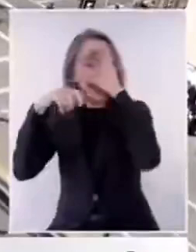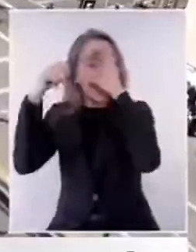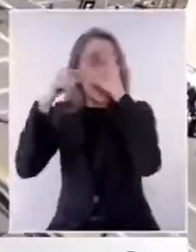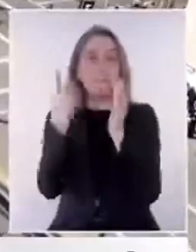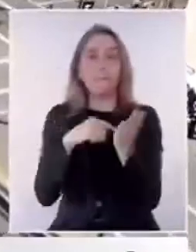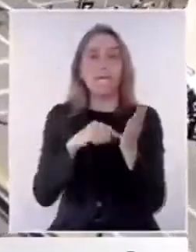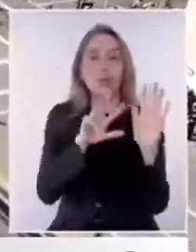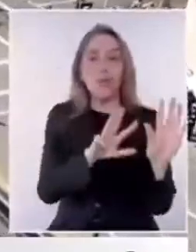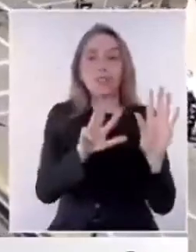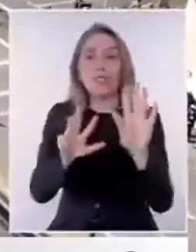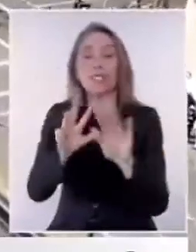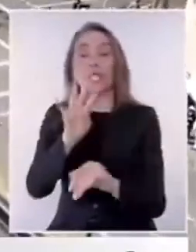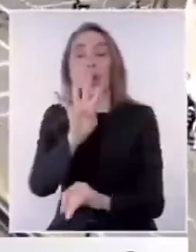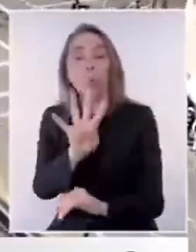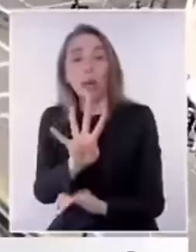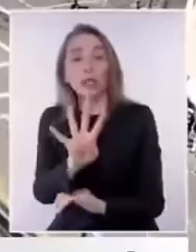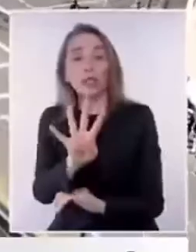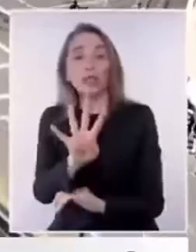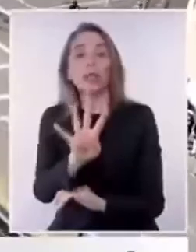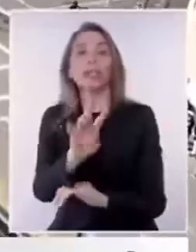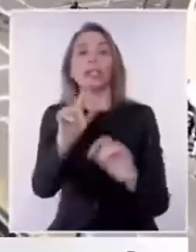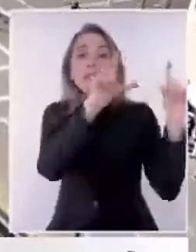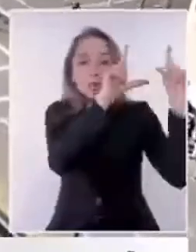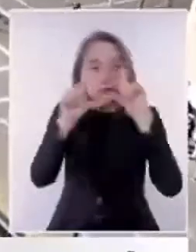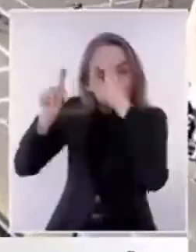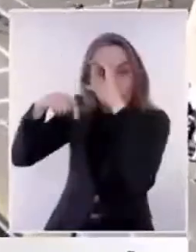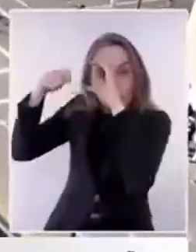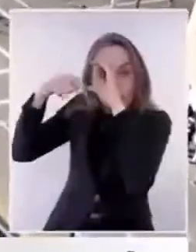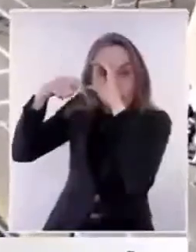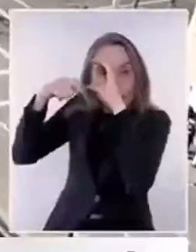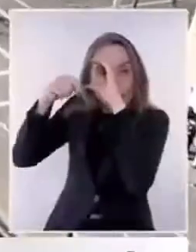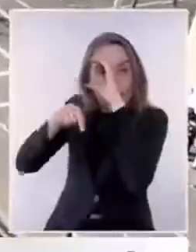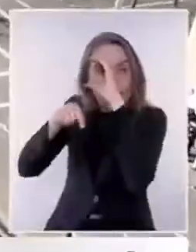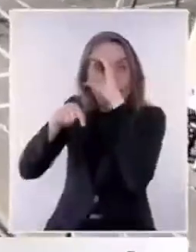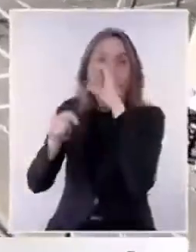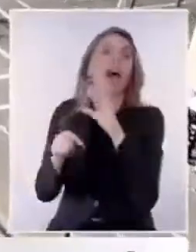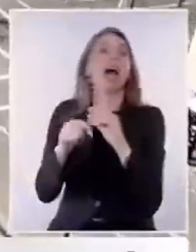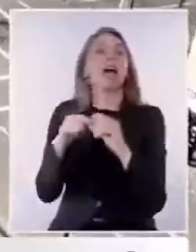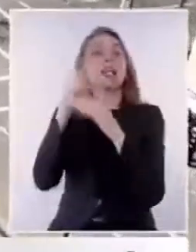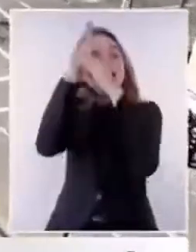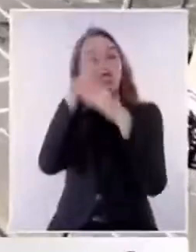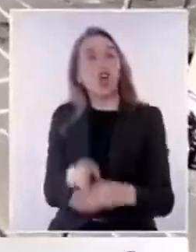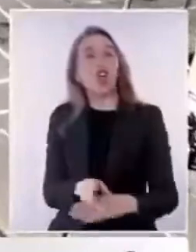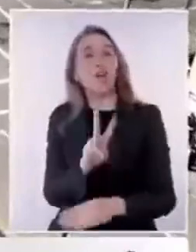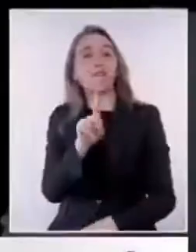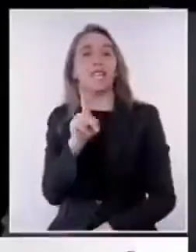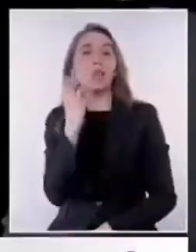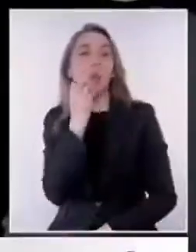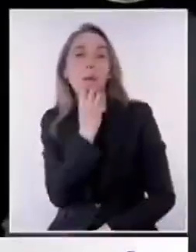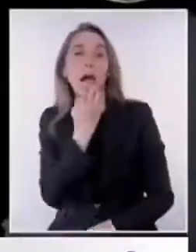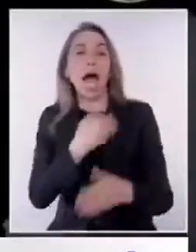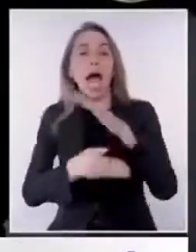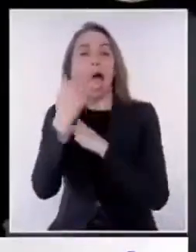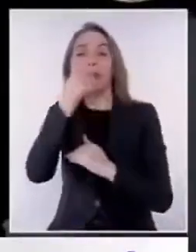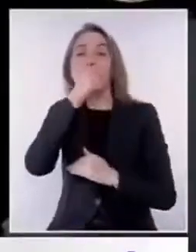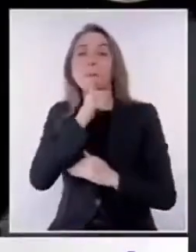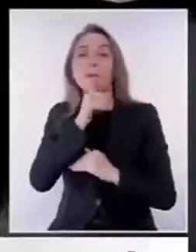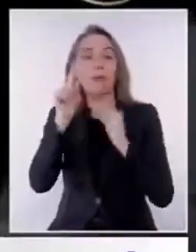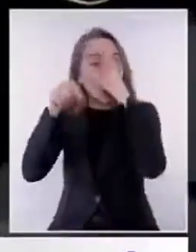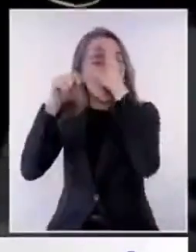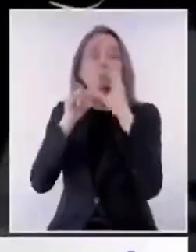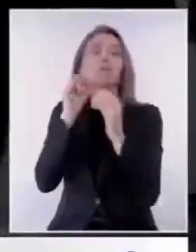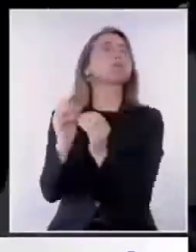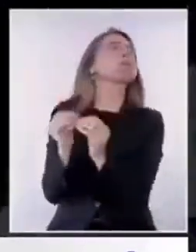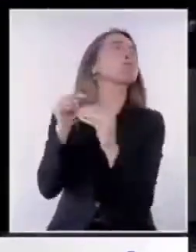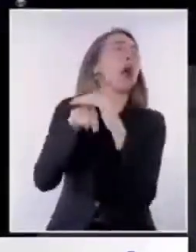desde 1994 es televisada por esta transmisión que realizamos cada 21 de mayo. Antes era privado, no se sabía lo que